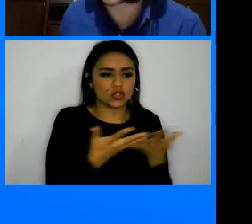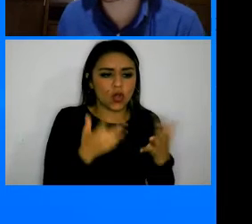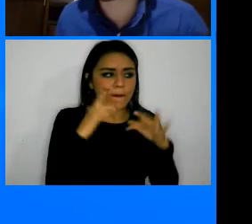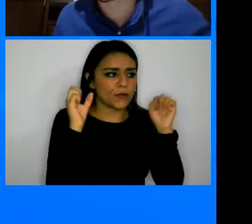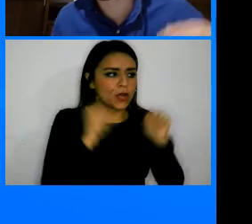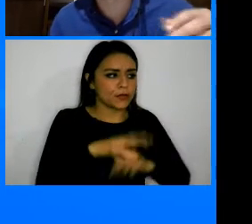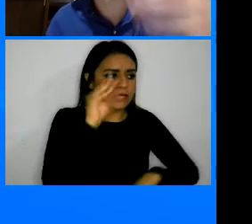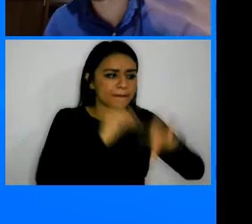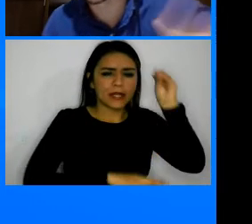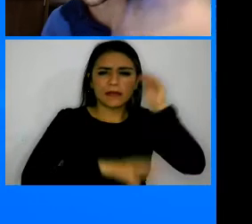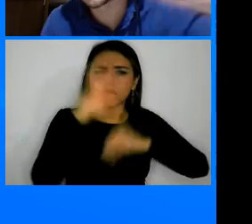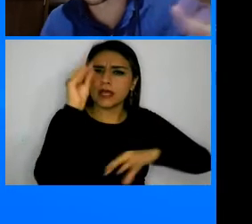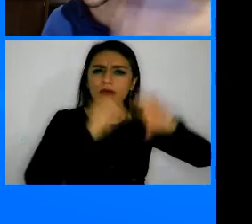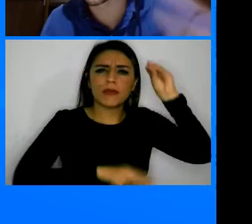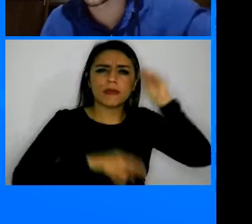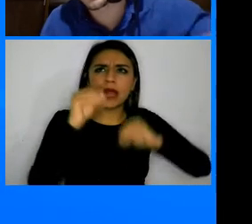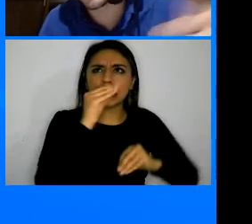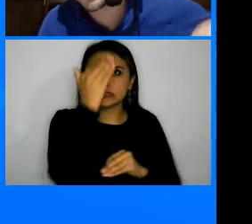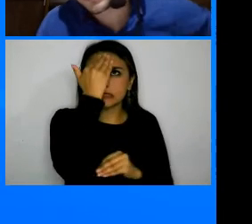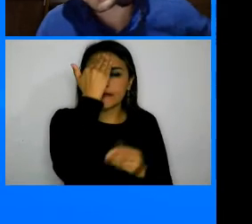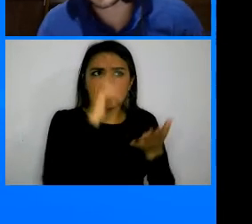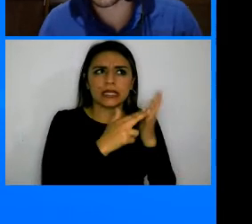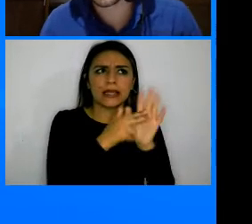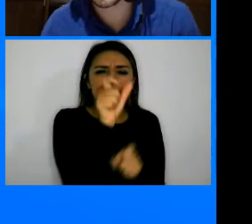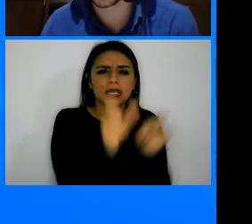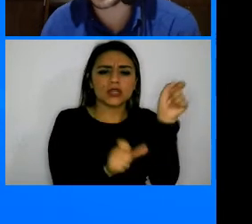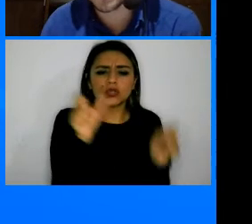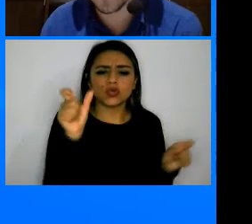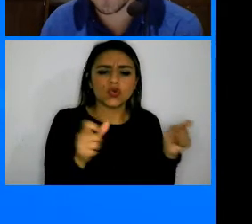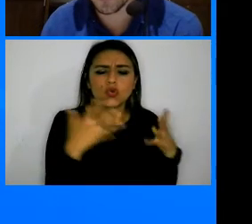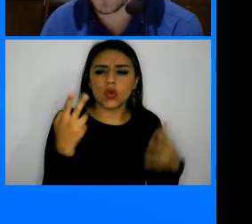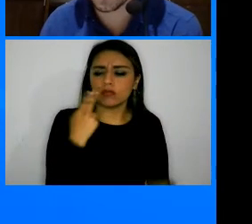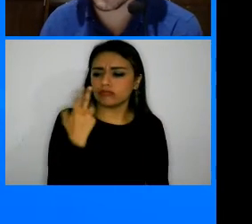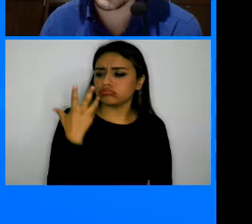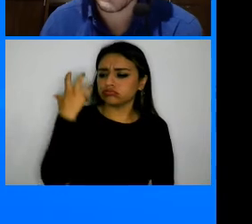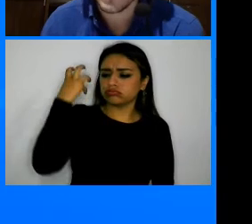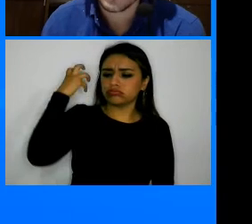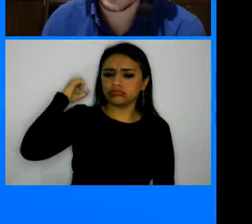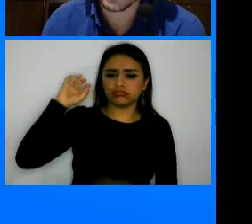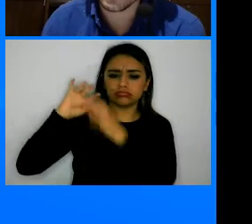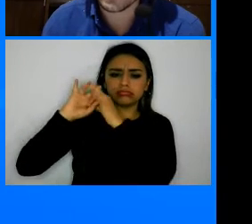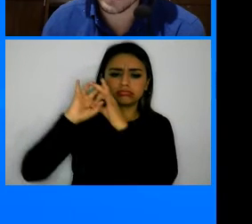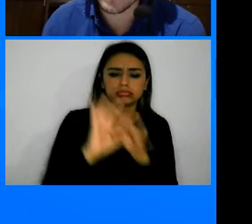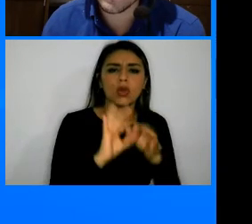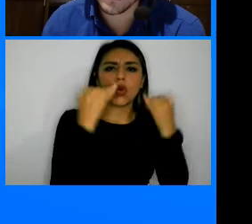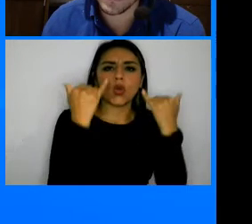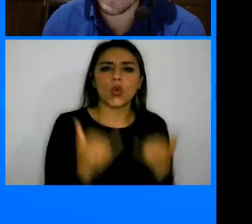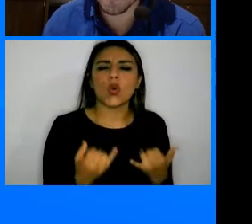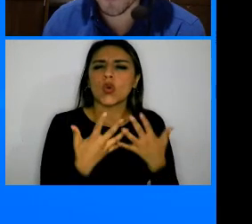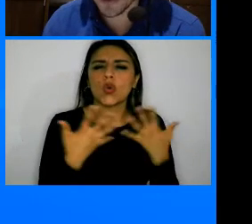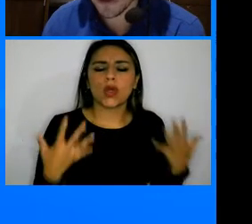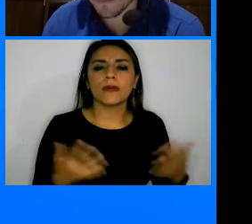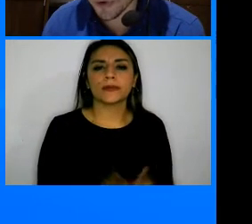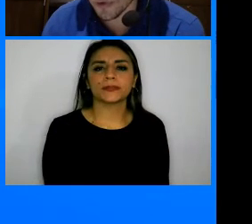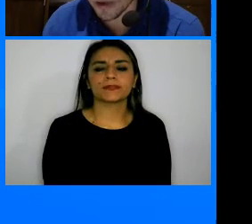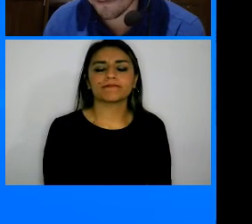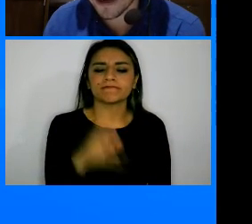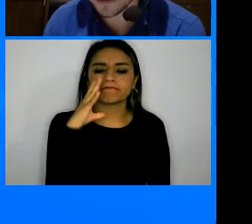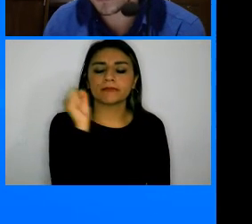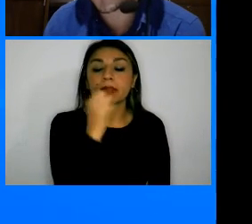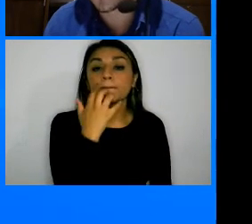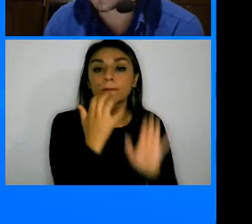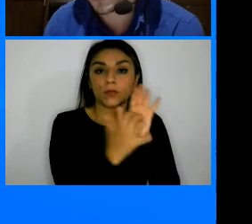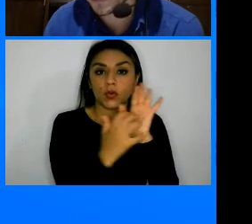aprender de ella, todo lo que podemos saber de las personas del pasado viendo este objeto. Entonces, vemos, por ejemplo,